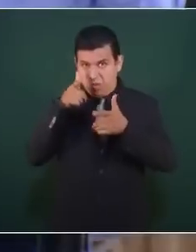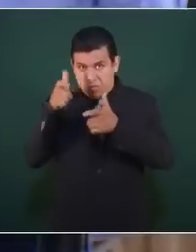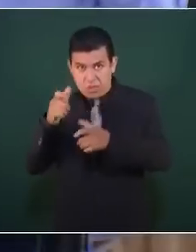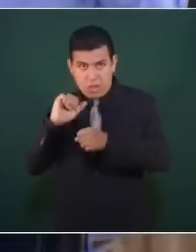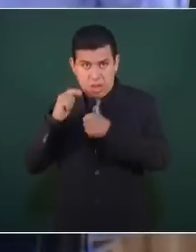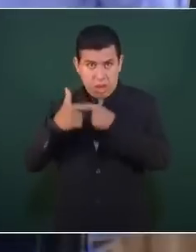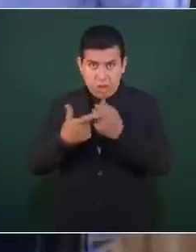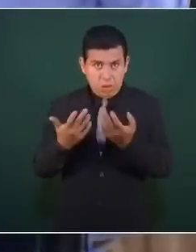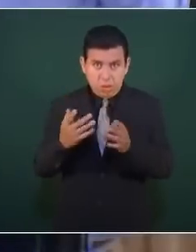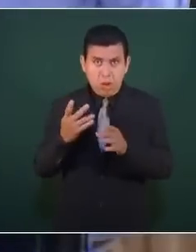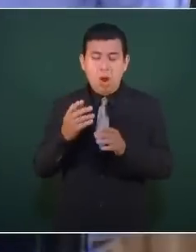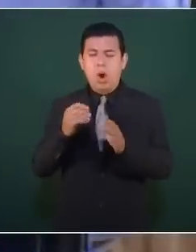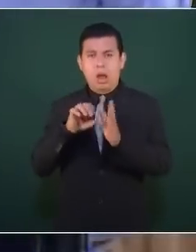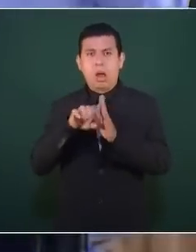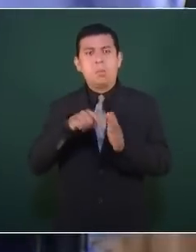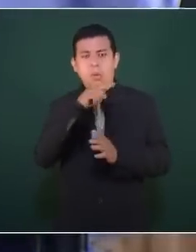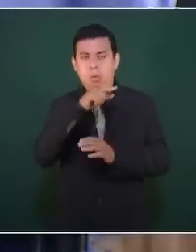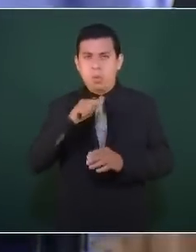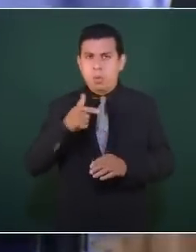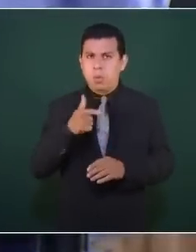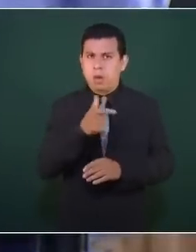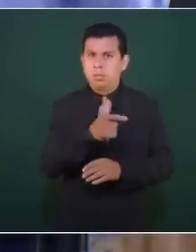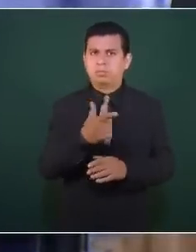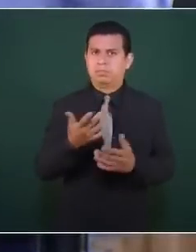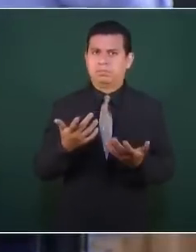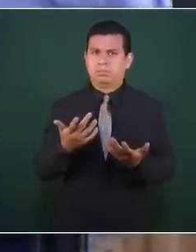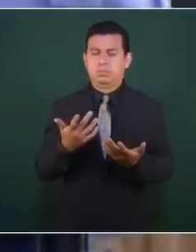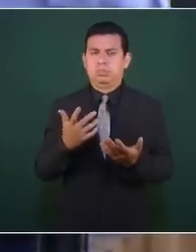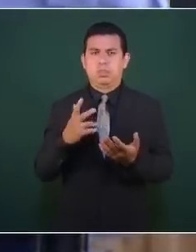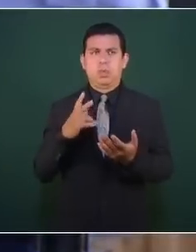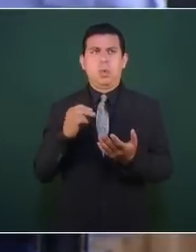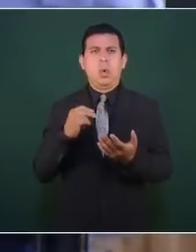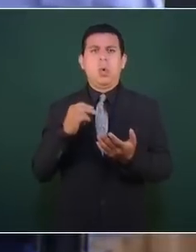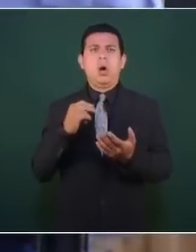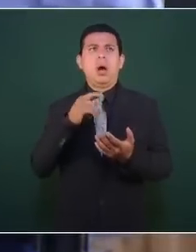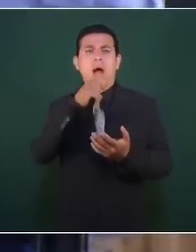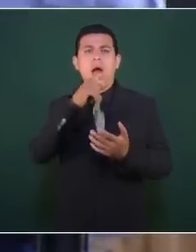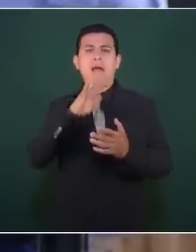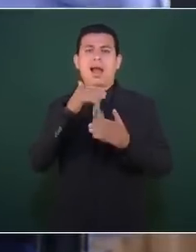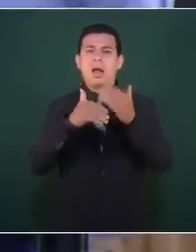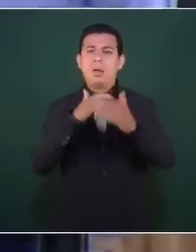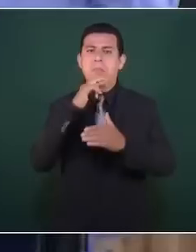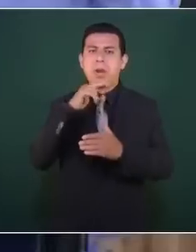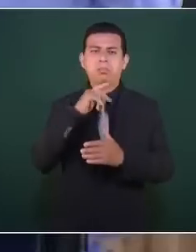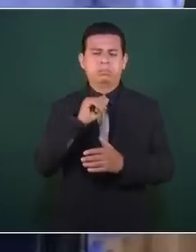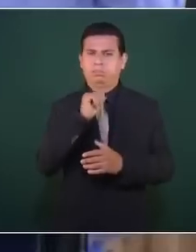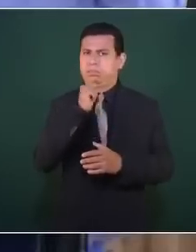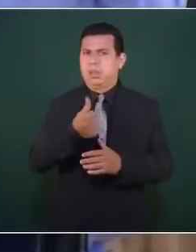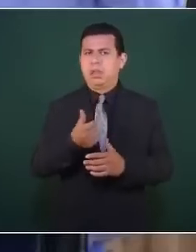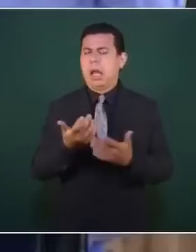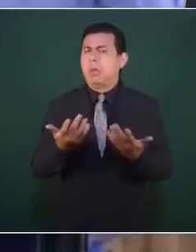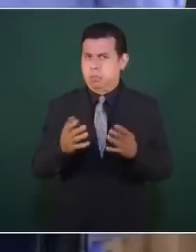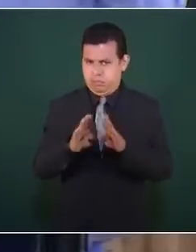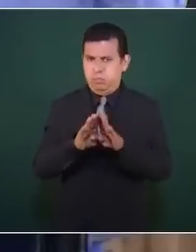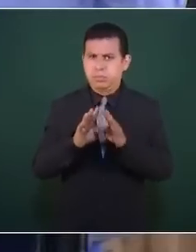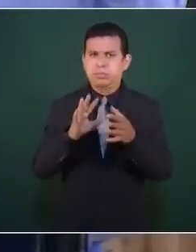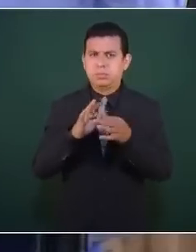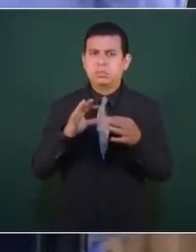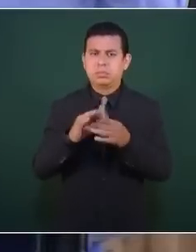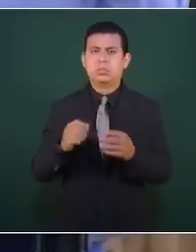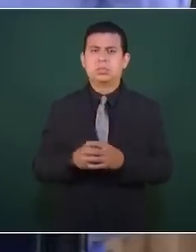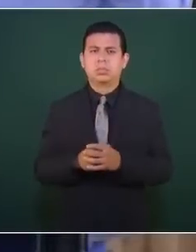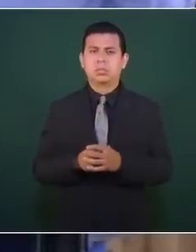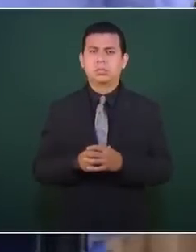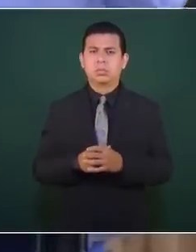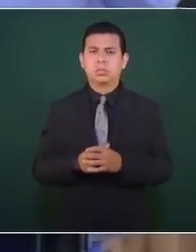a pasar en Guanajuato, las cosas como que no mejoran. Y usted hablaba hace un tiempo de que no descartaba que